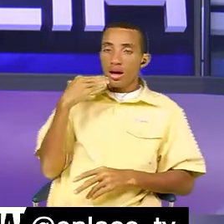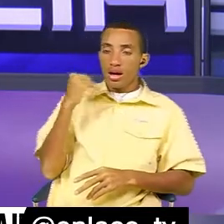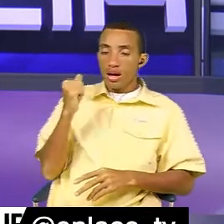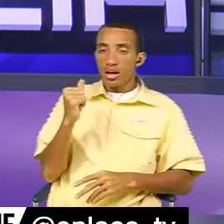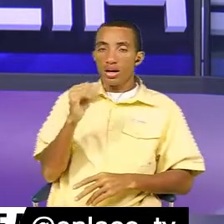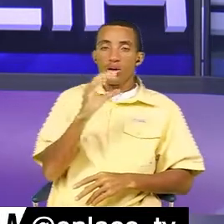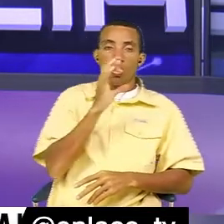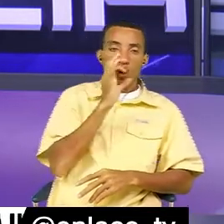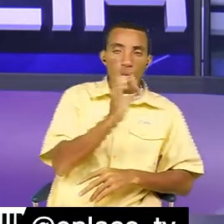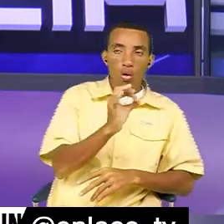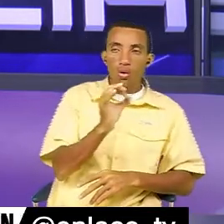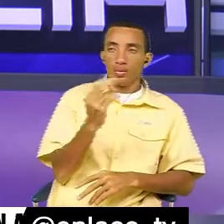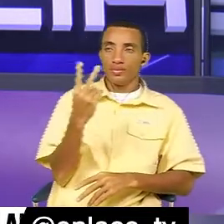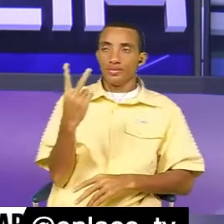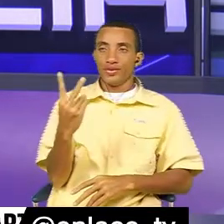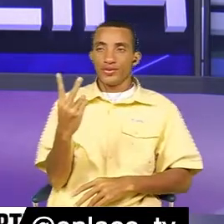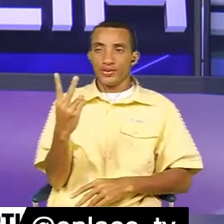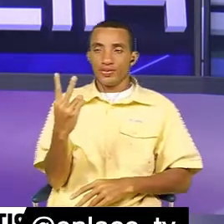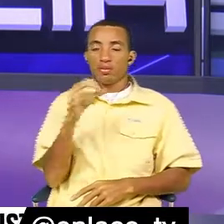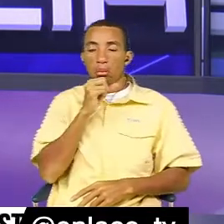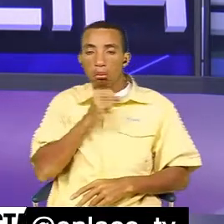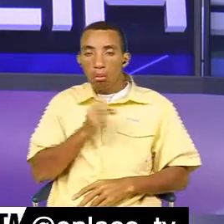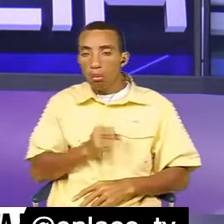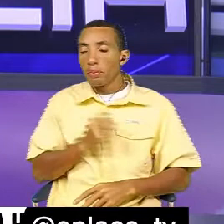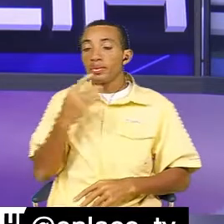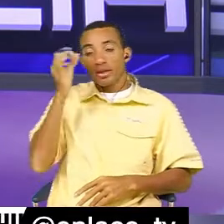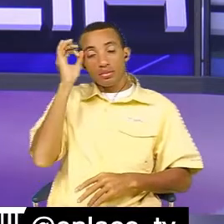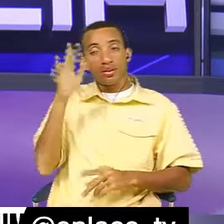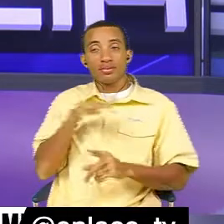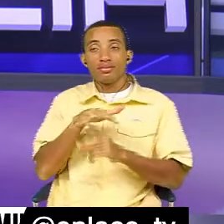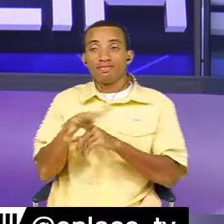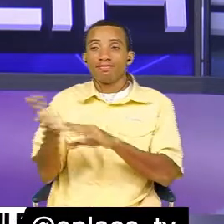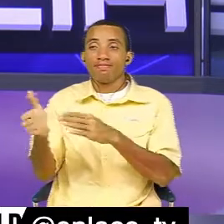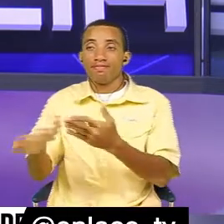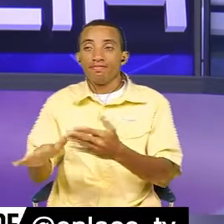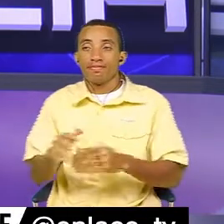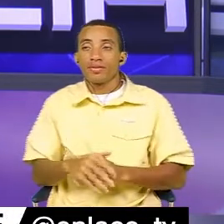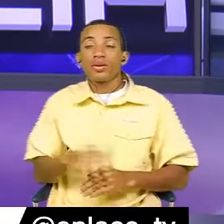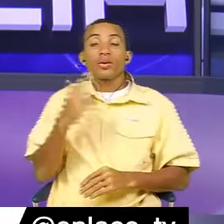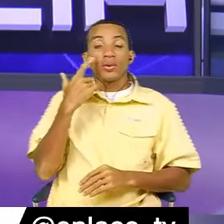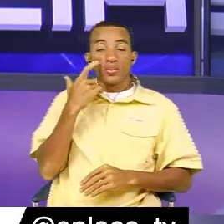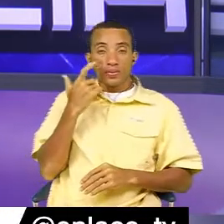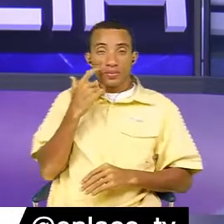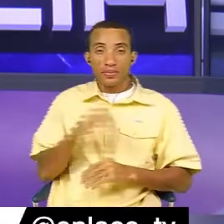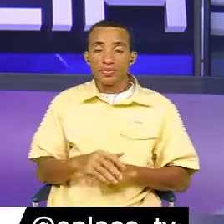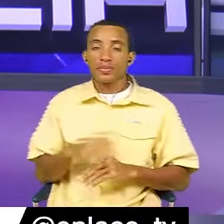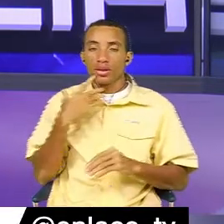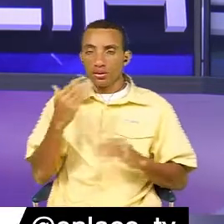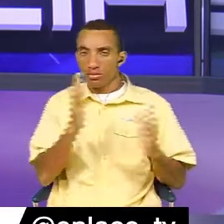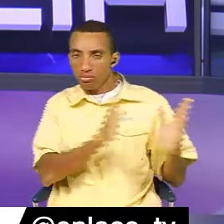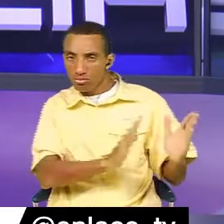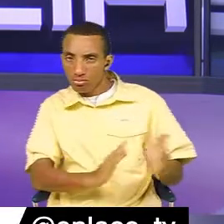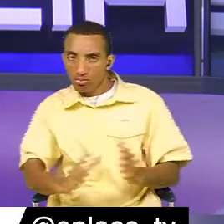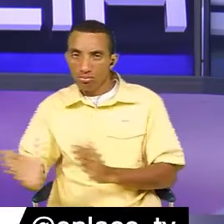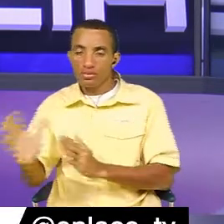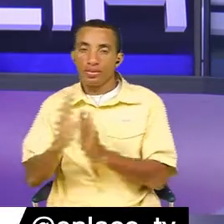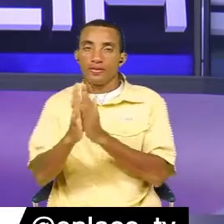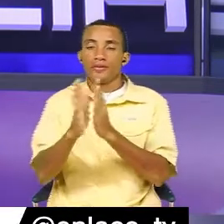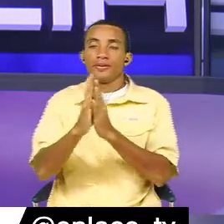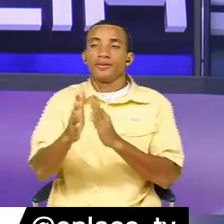misma. Es importante que las autoridades tengan pendiente este tipo de casos en la ciudad y estaremos muy pendientes al desarrollo de esta